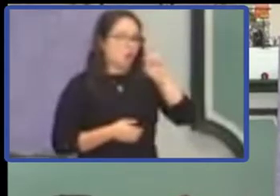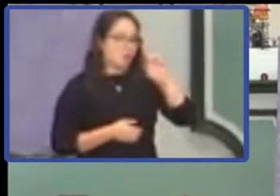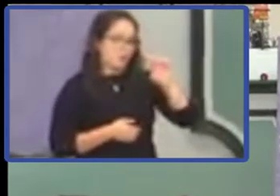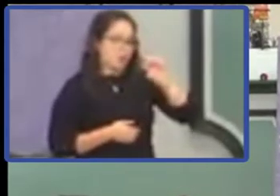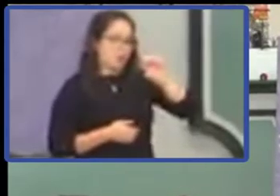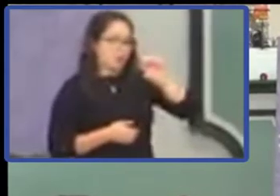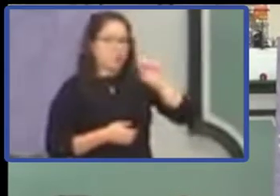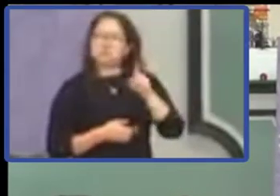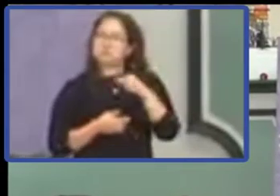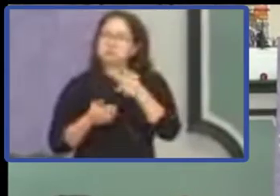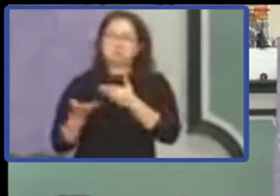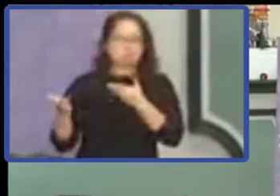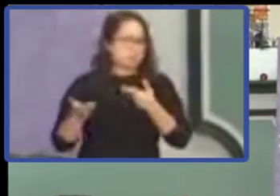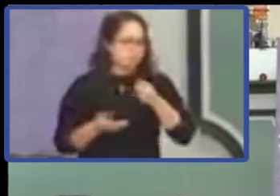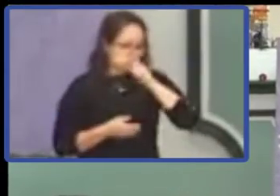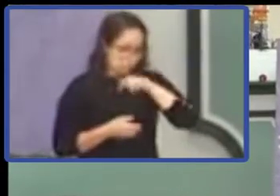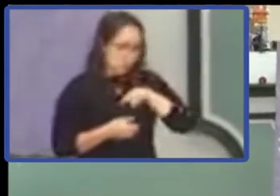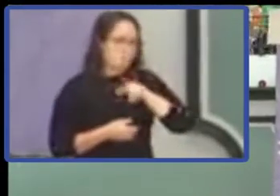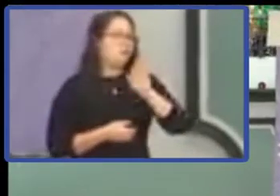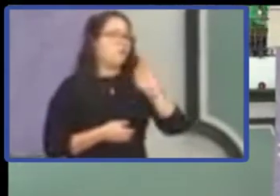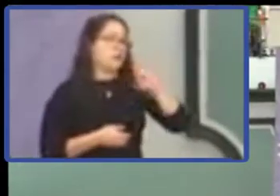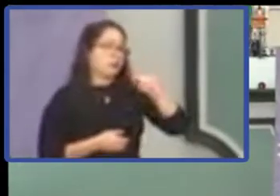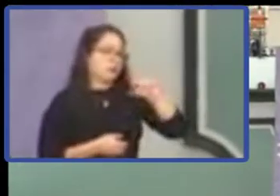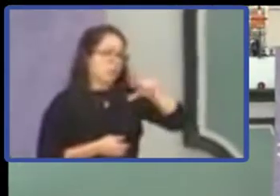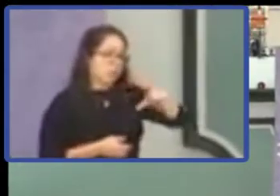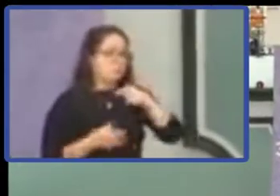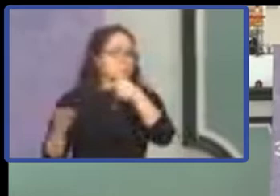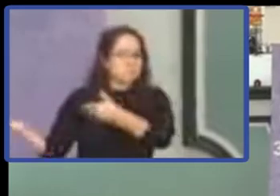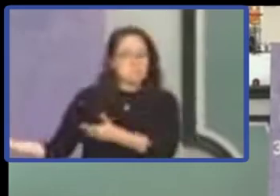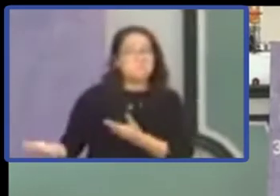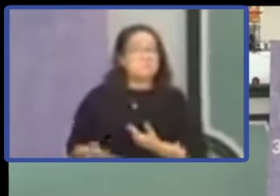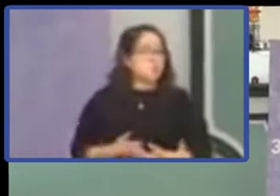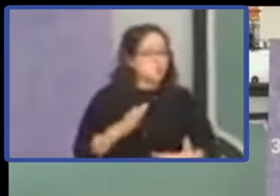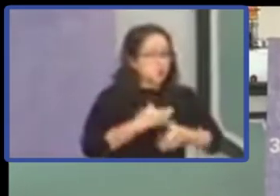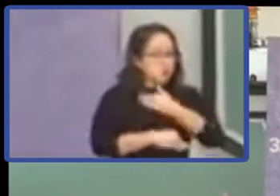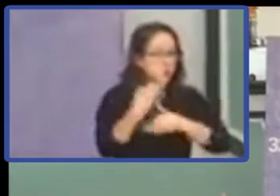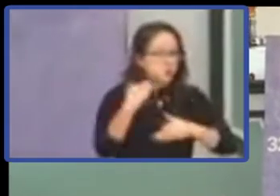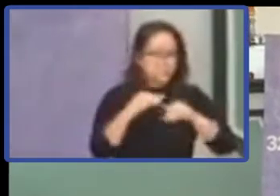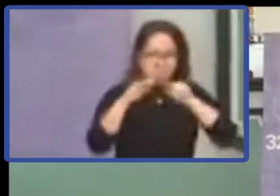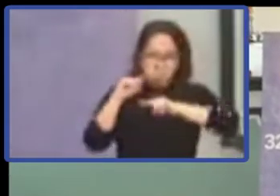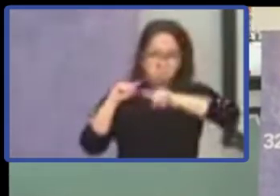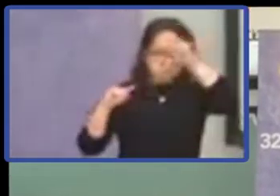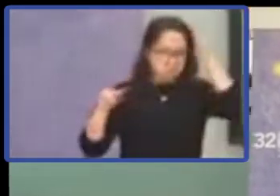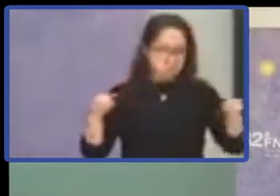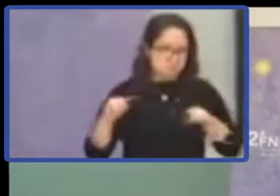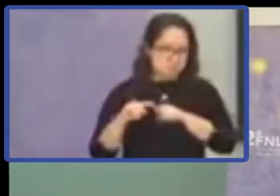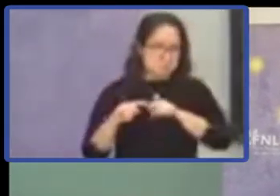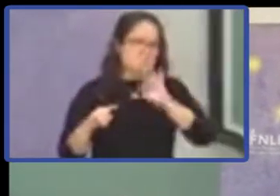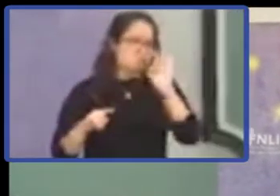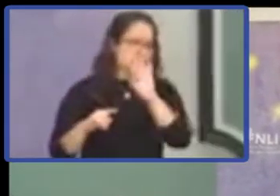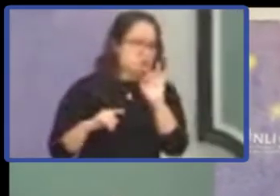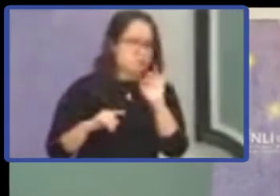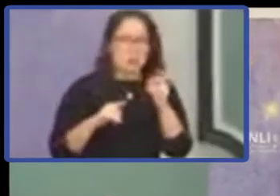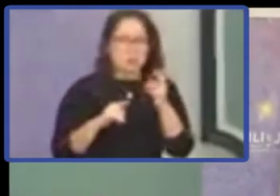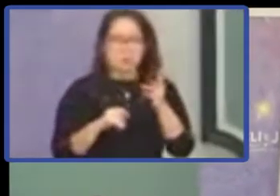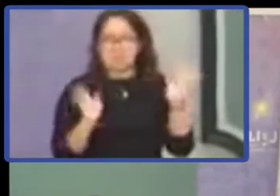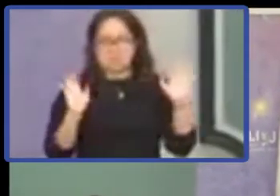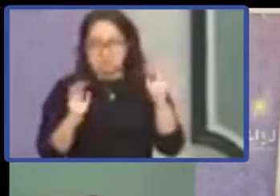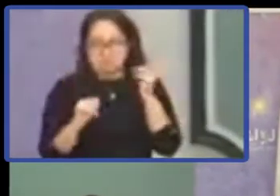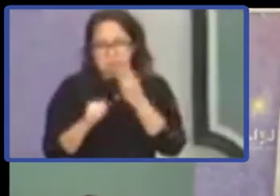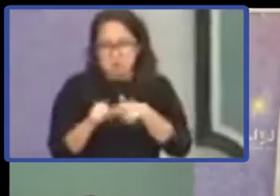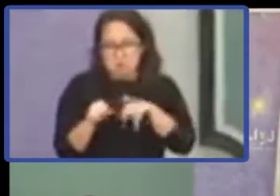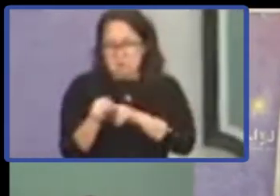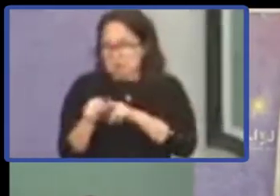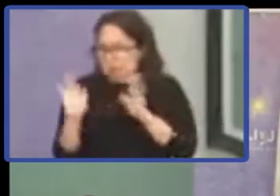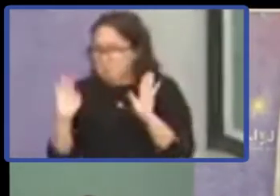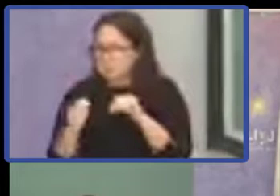también es un fractal y fíjense, todo cabe en el área de un triángulo, puede ser un triángulo equilátero cualquiera, y luego